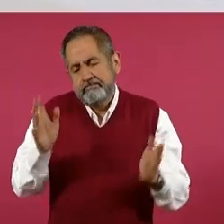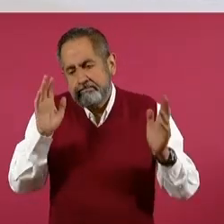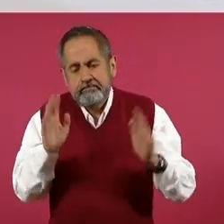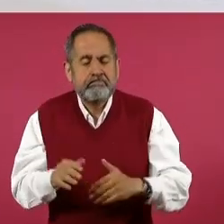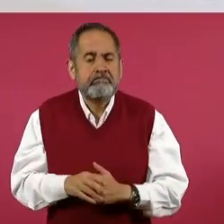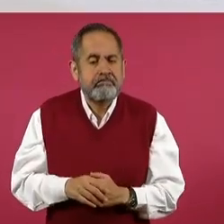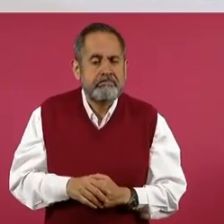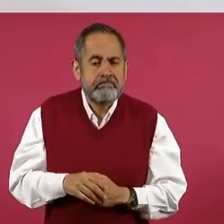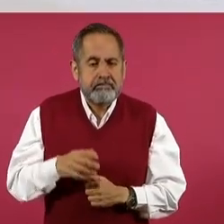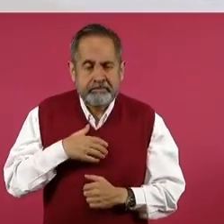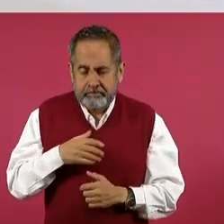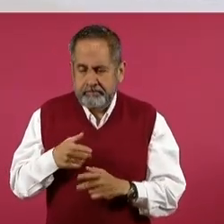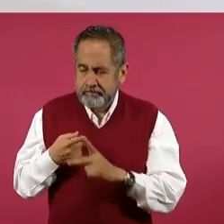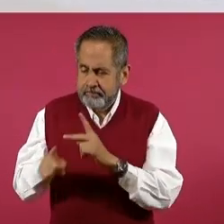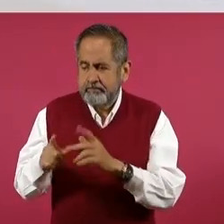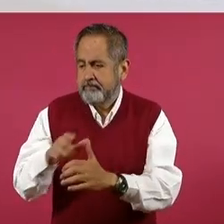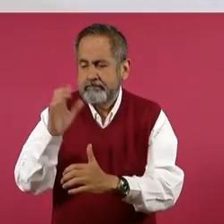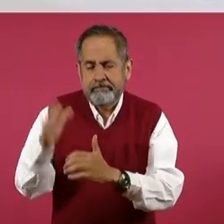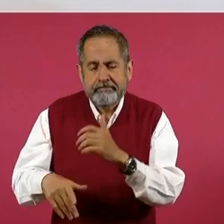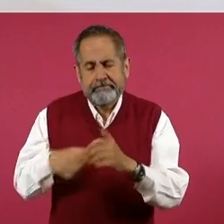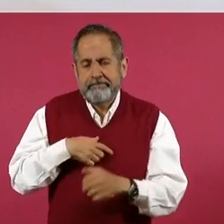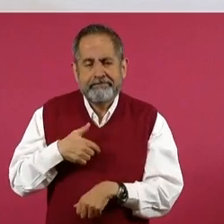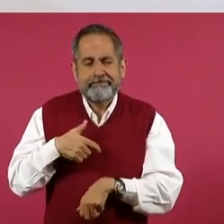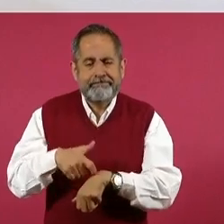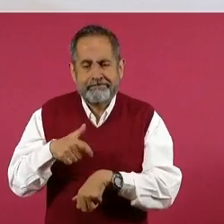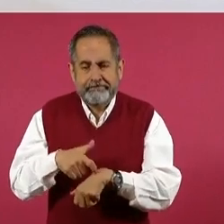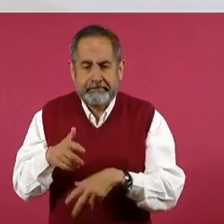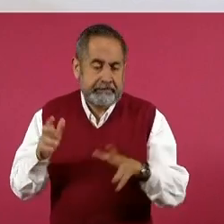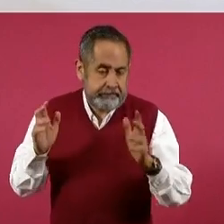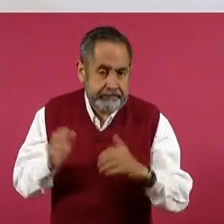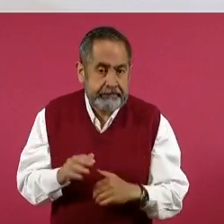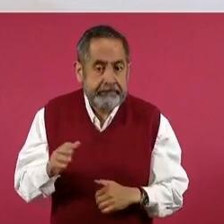iniciarla y concluirla, porque